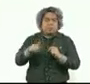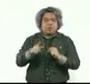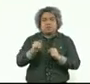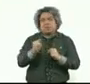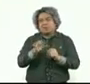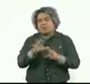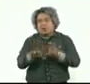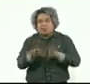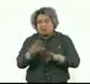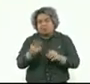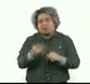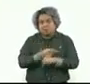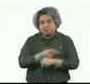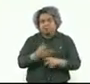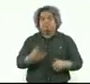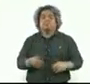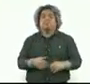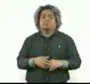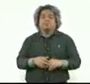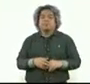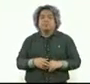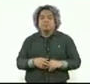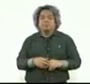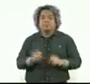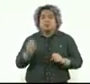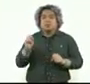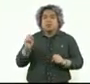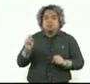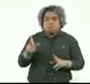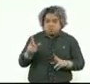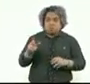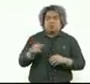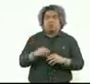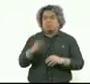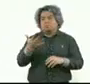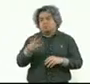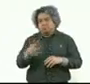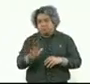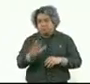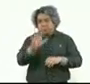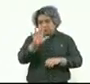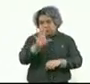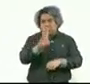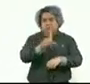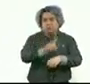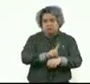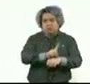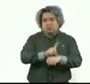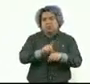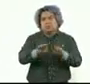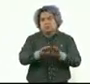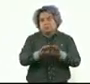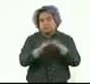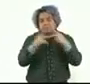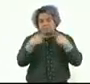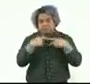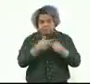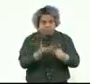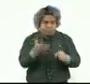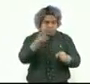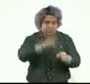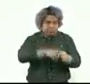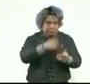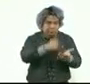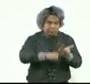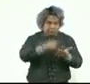particulares. Al tener ya por lo menos 5 días de progresión en la disminución de las hospitalizaciones aquí